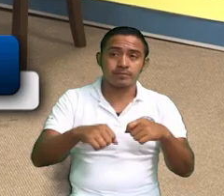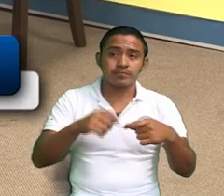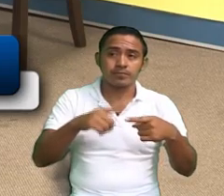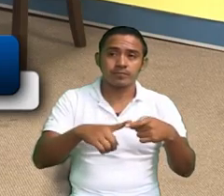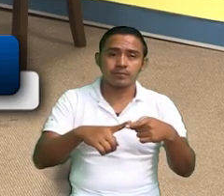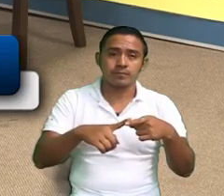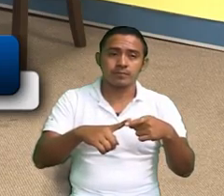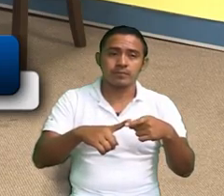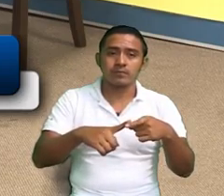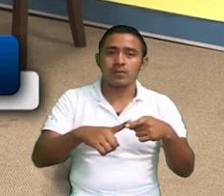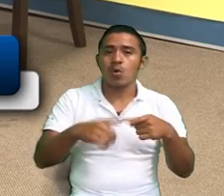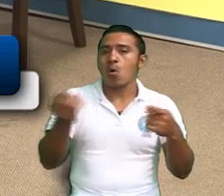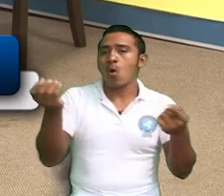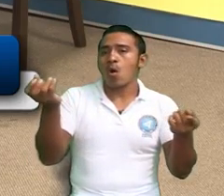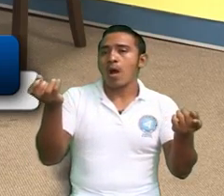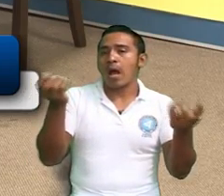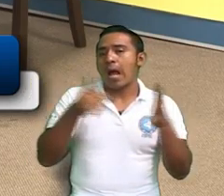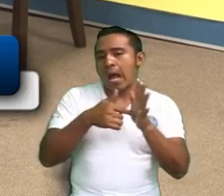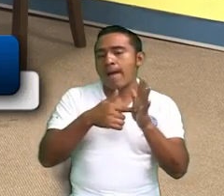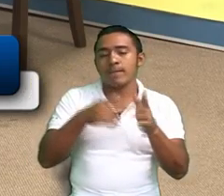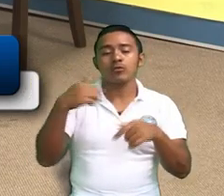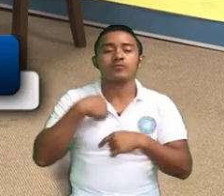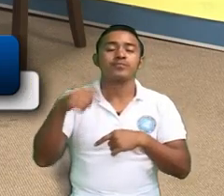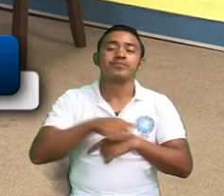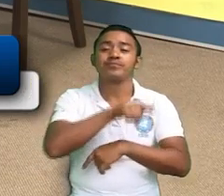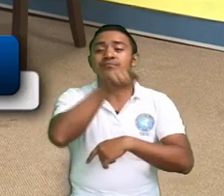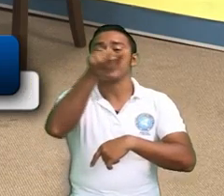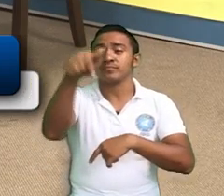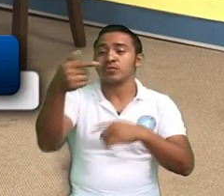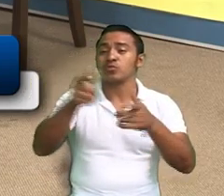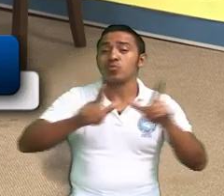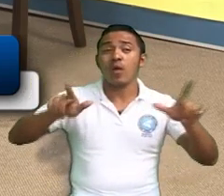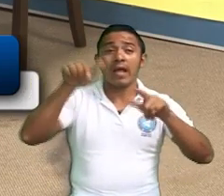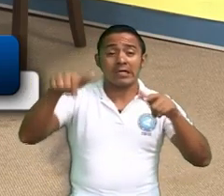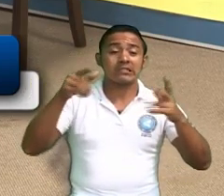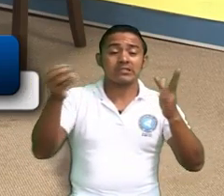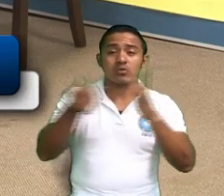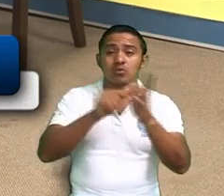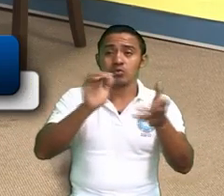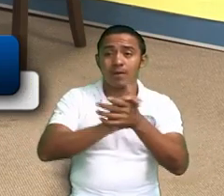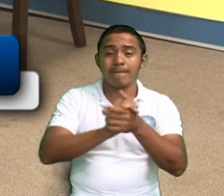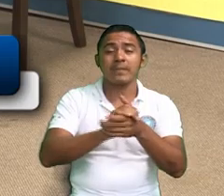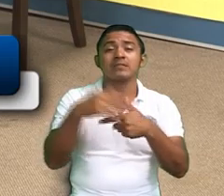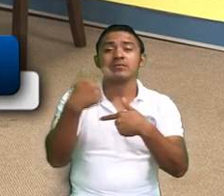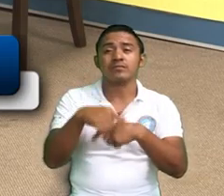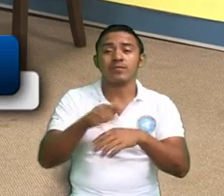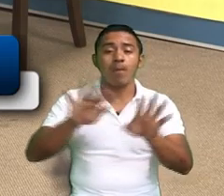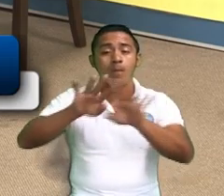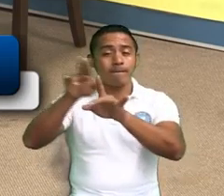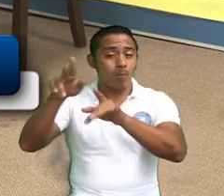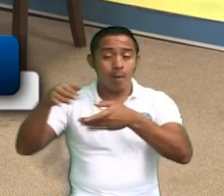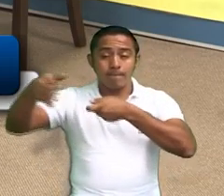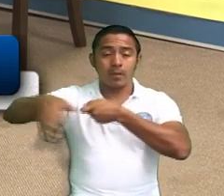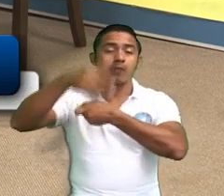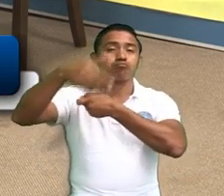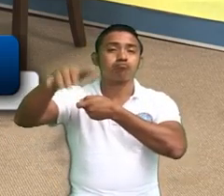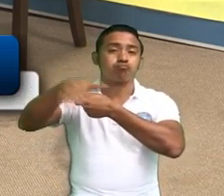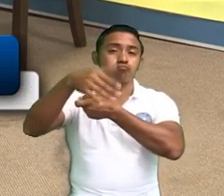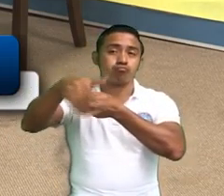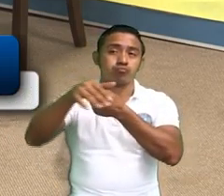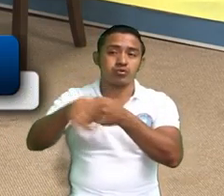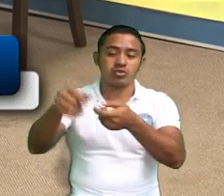ejemplo, una boda, que van a una boda y comen el alimento cocinado, la misma cocinera lo cocinó y